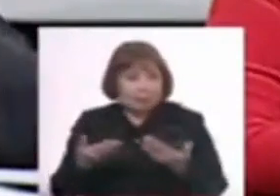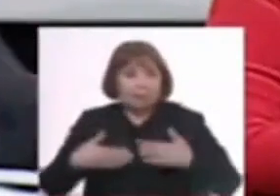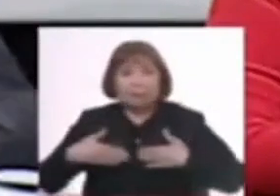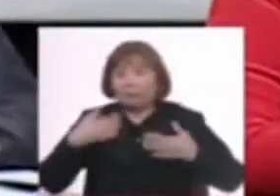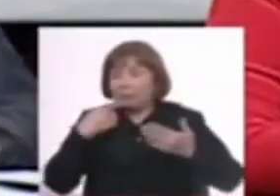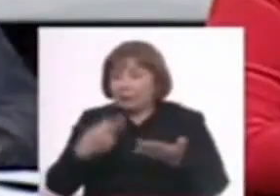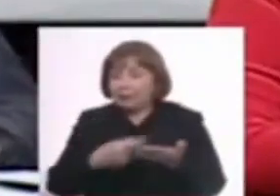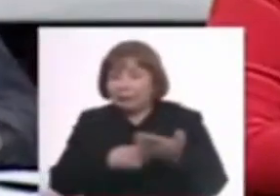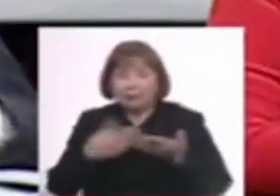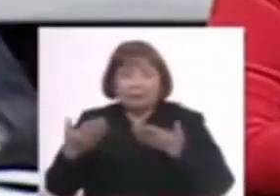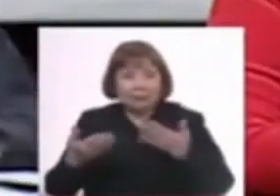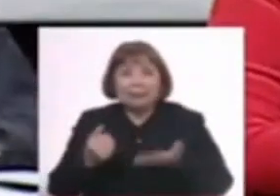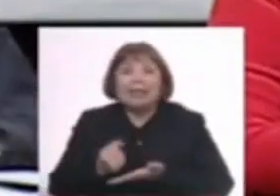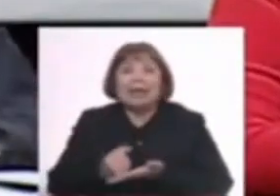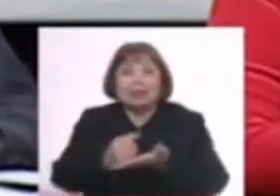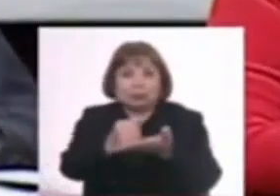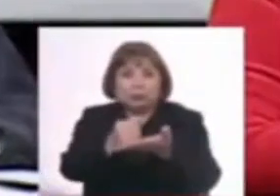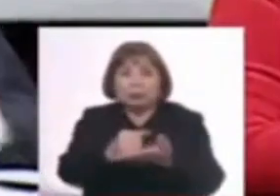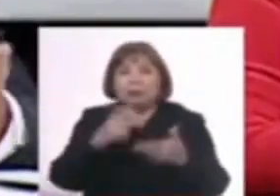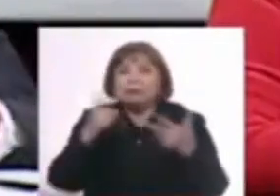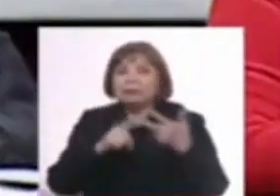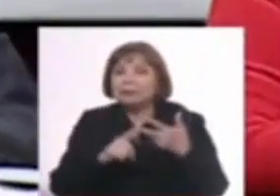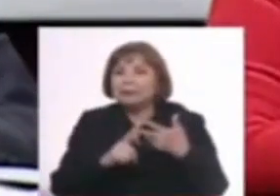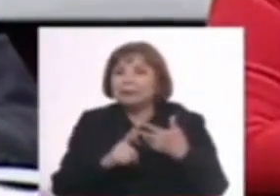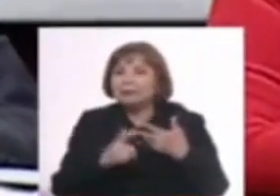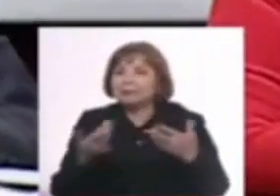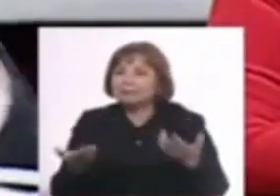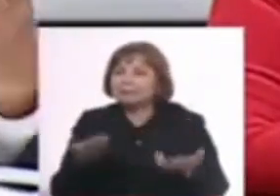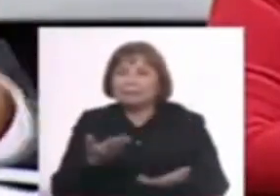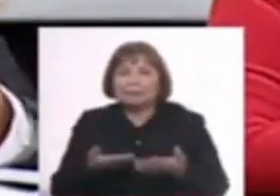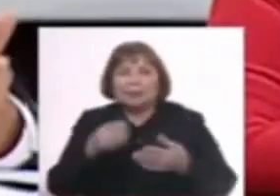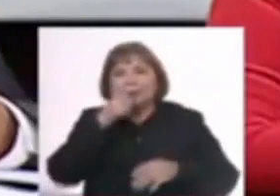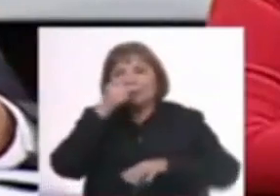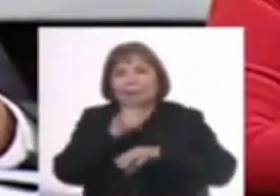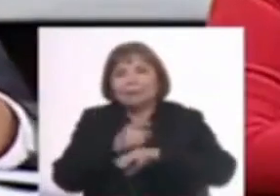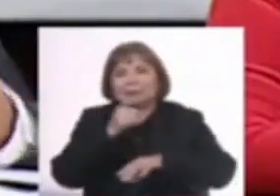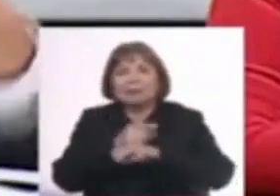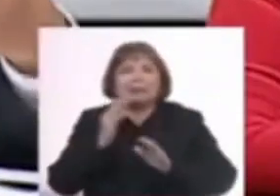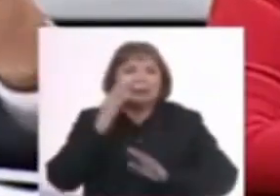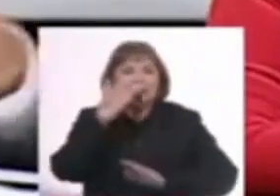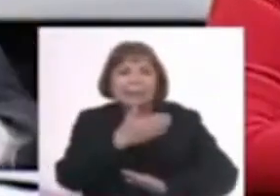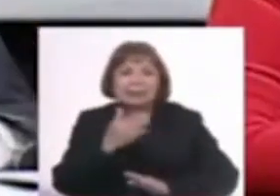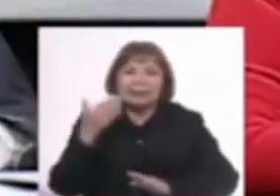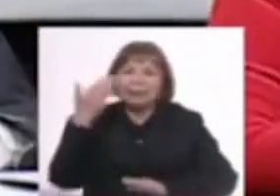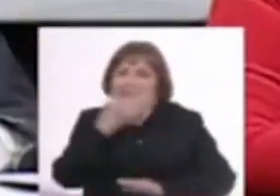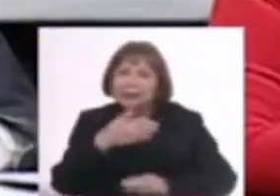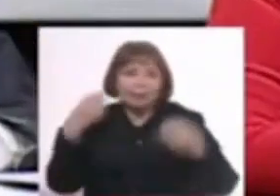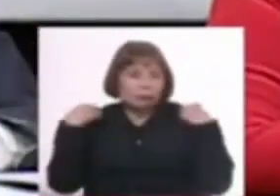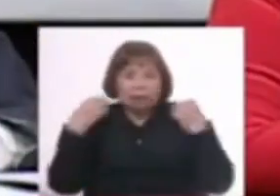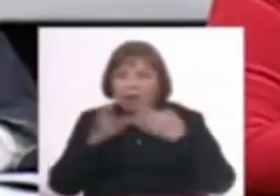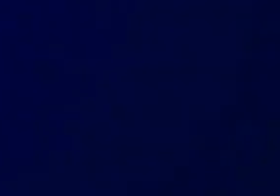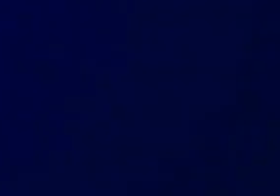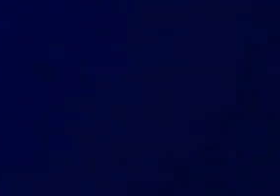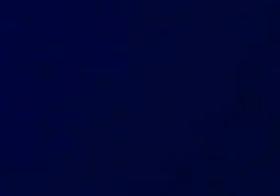va a estar la transparencia y ayuda y la tercera pues lógico si hay denuncias tiene que acudir y dar su